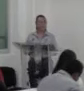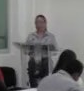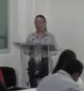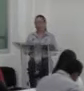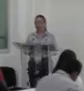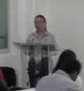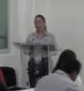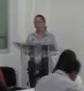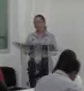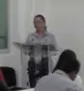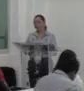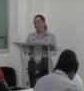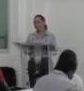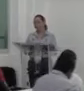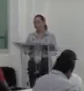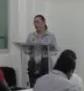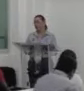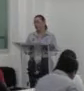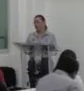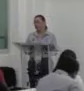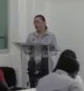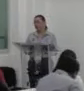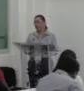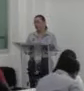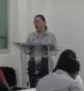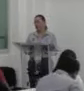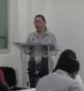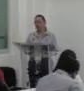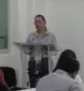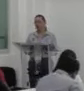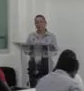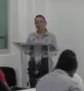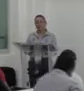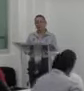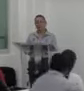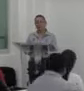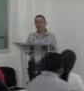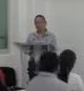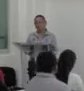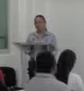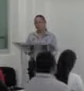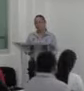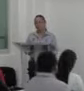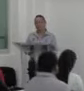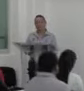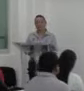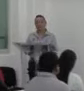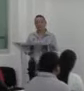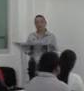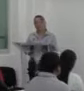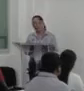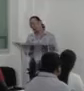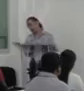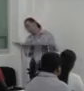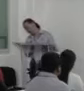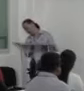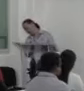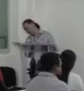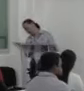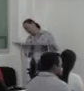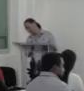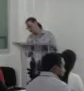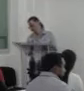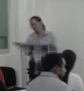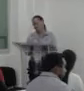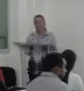que en algún momento pueden transformarse en temas de política pública y, ¿por qué no?, que sean retomadas como posibles propuestas para quienes sean